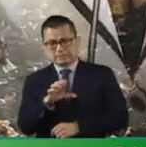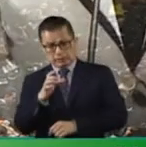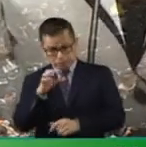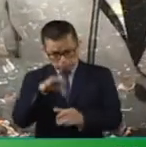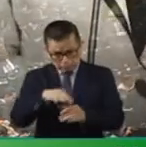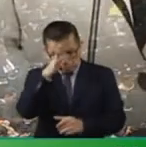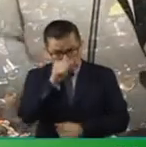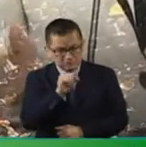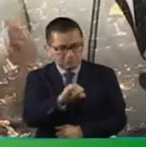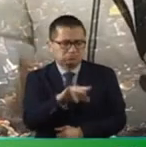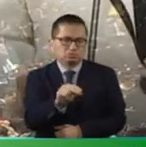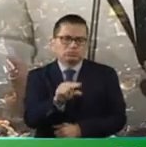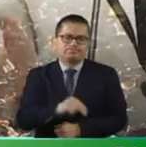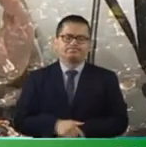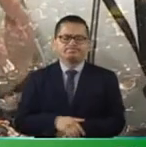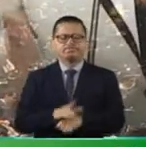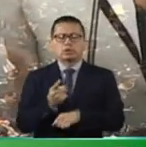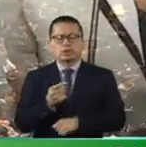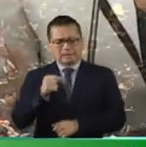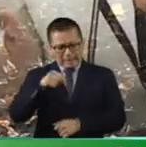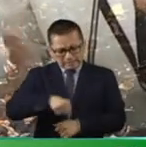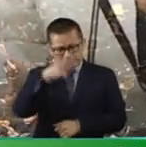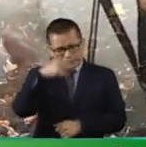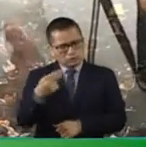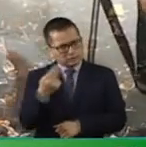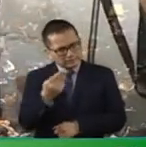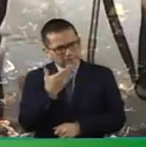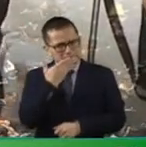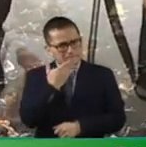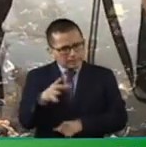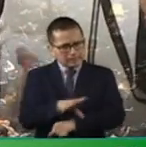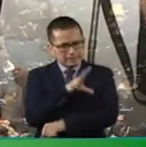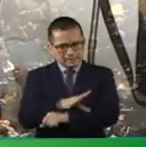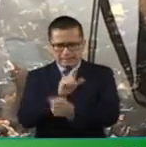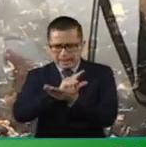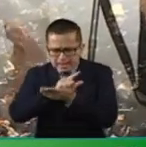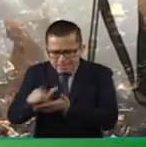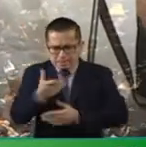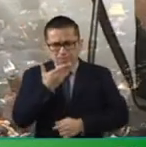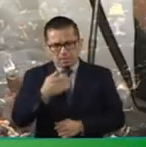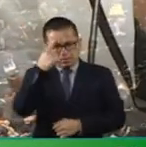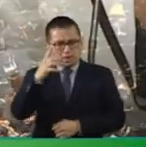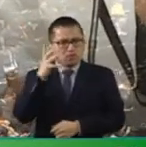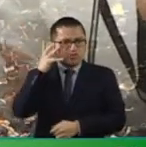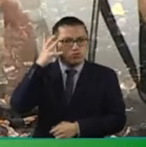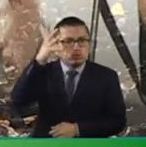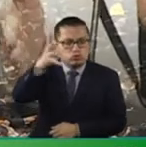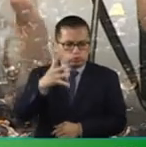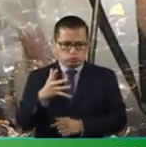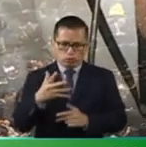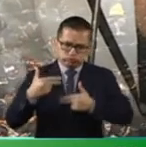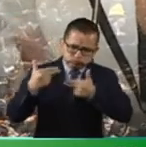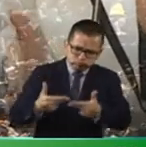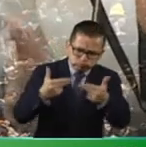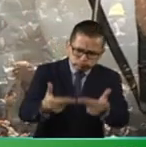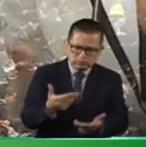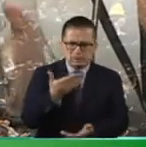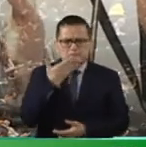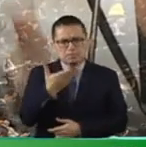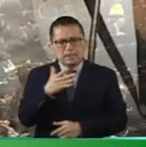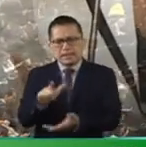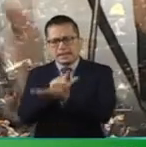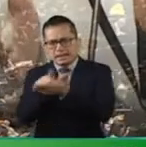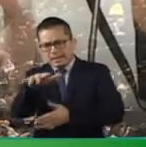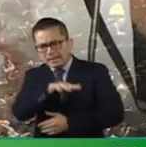energías limpias, porque México necesita garantizar a las siguientes generaciones precisamente un aire limpio y una democracia paritaria